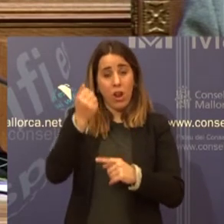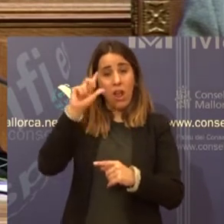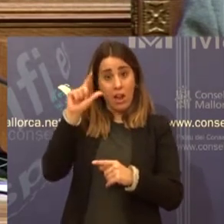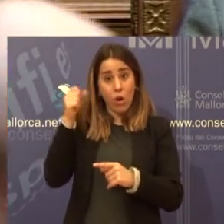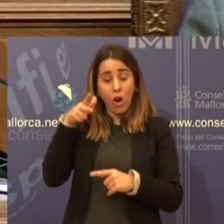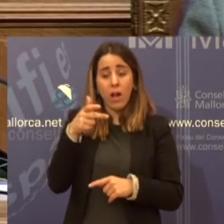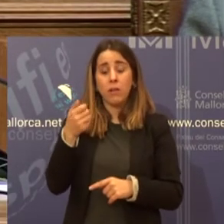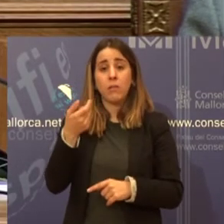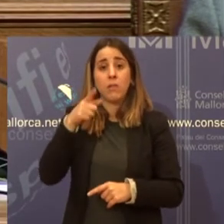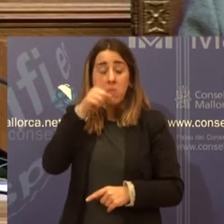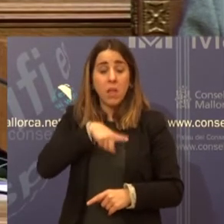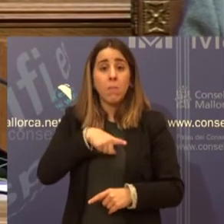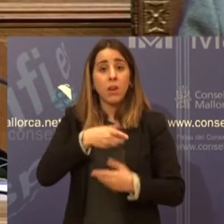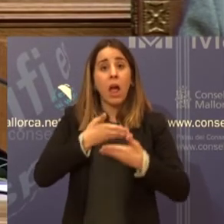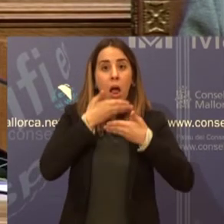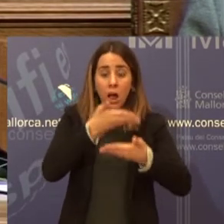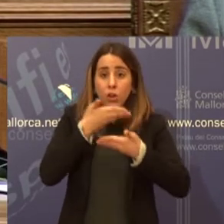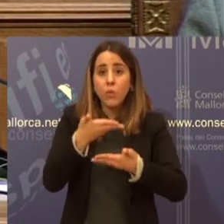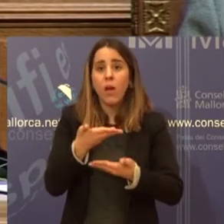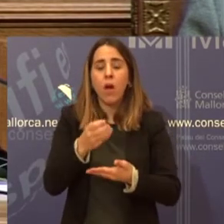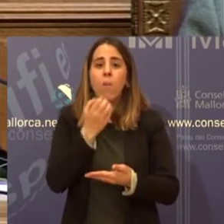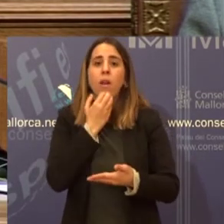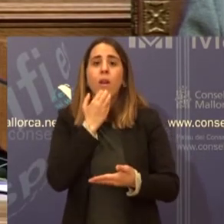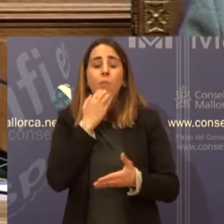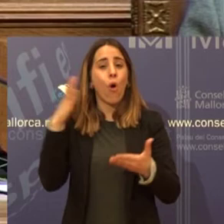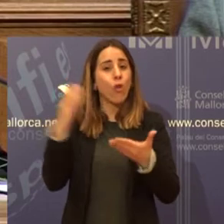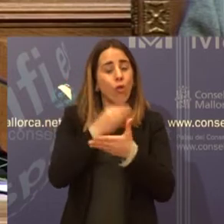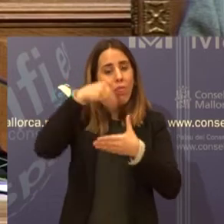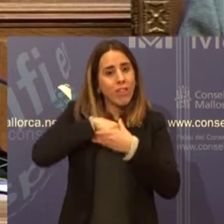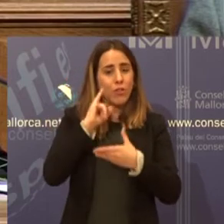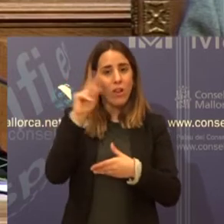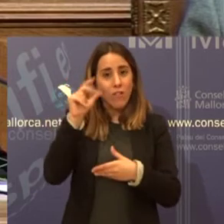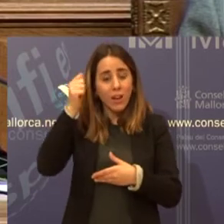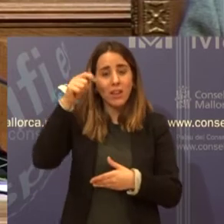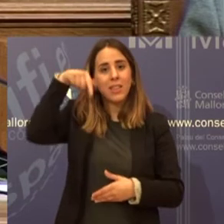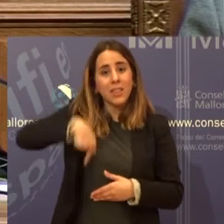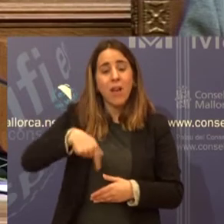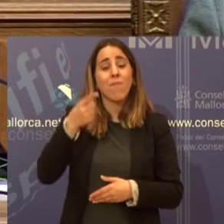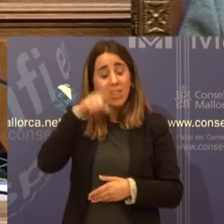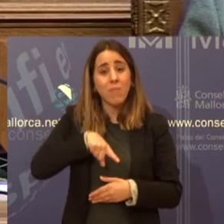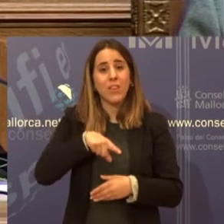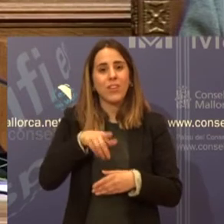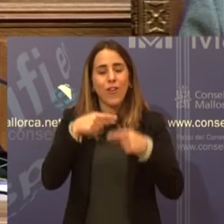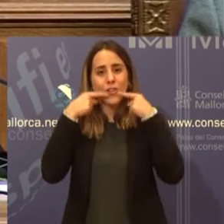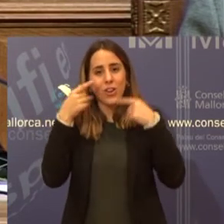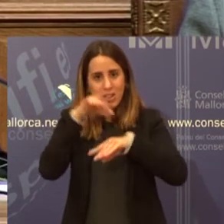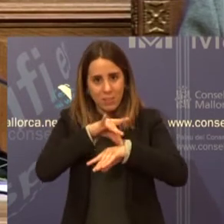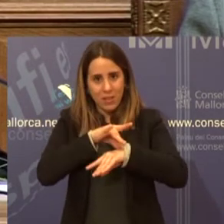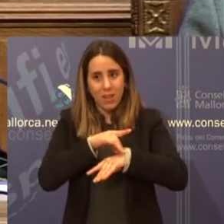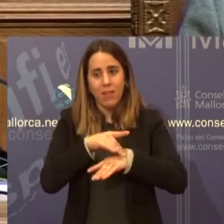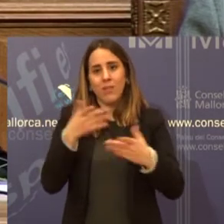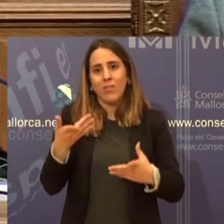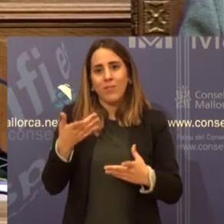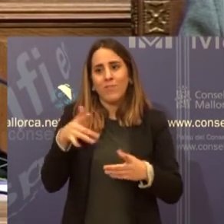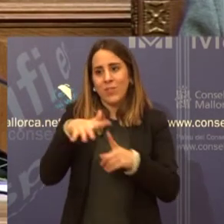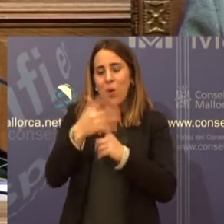Aloja pues, hemos ayudado a la causa de Totsaniván o también hemos colaborado con la Sonrisa Médica. Por supuesto,